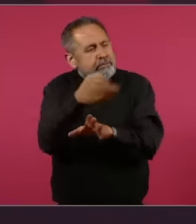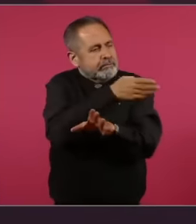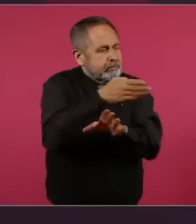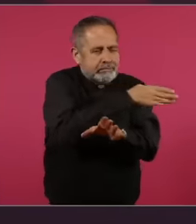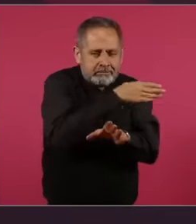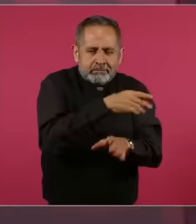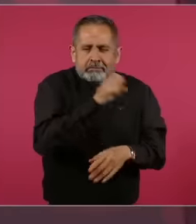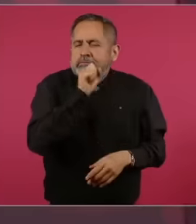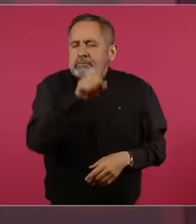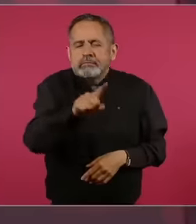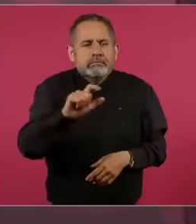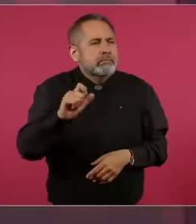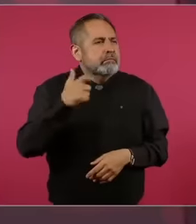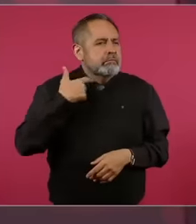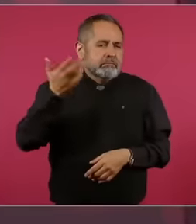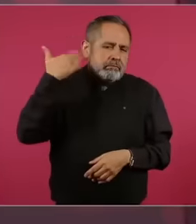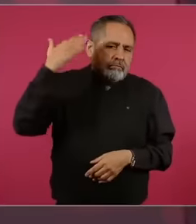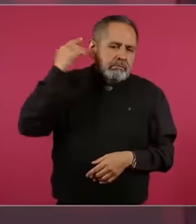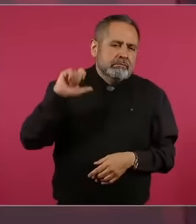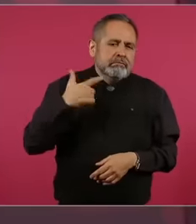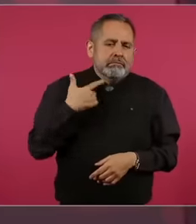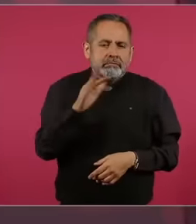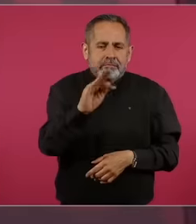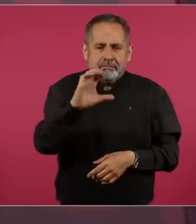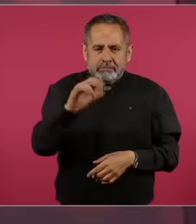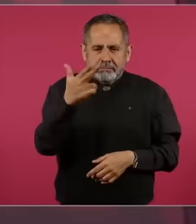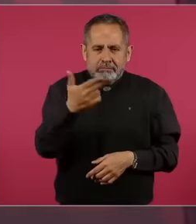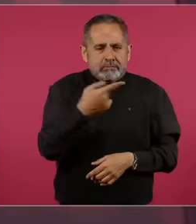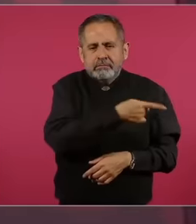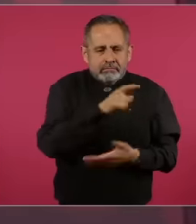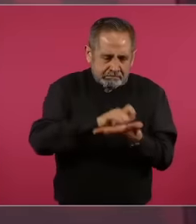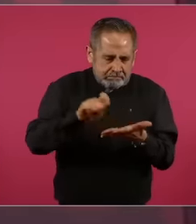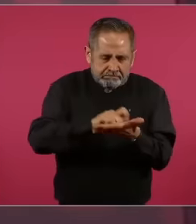contrarreforma que hizo Calderón.